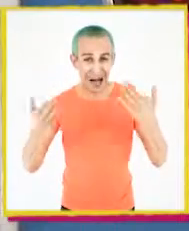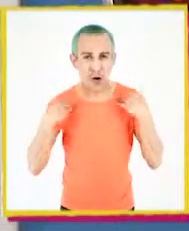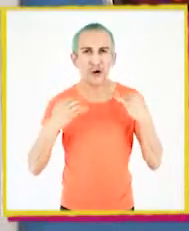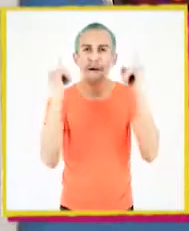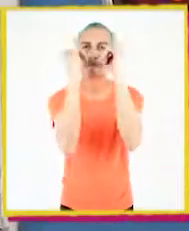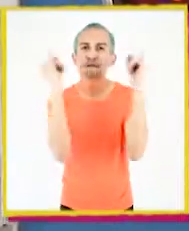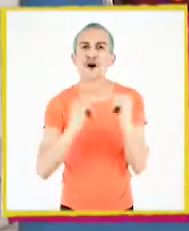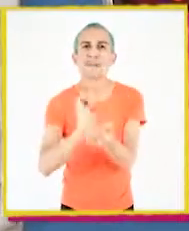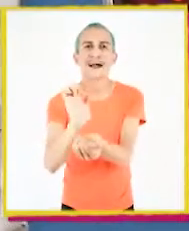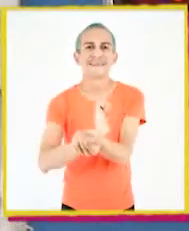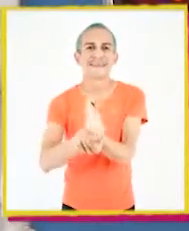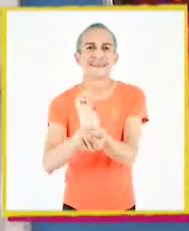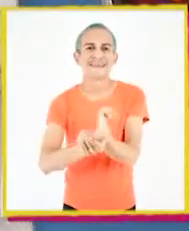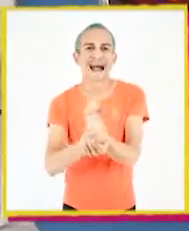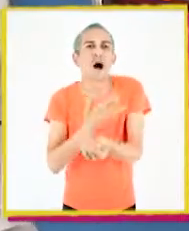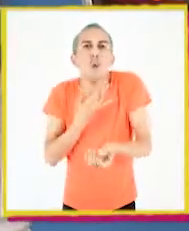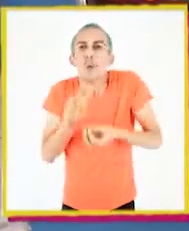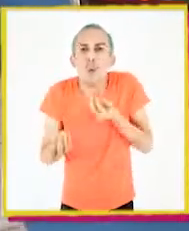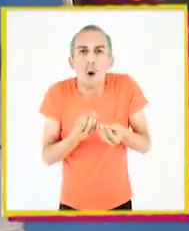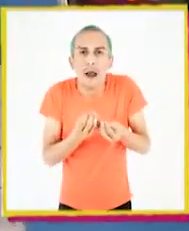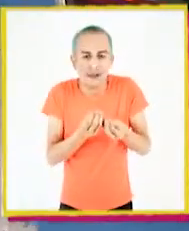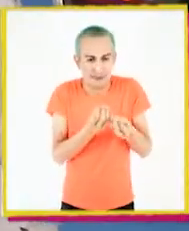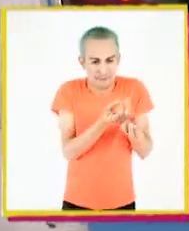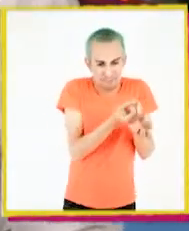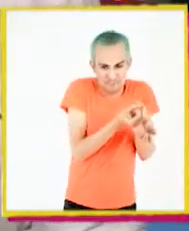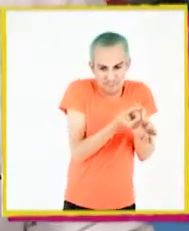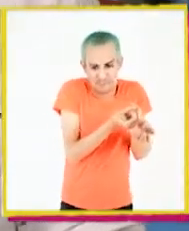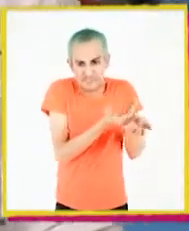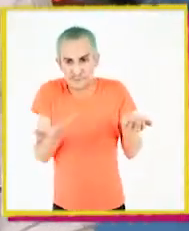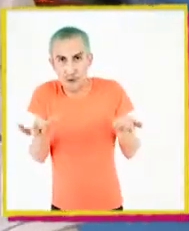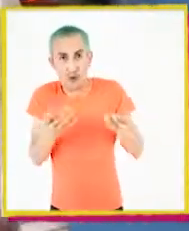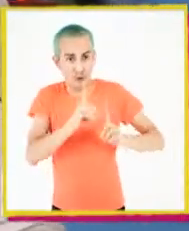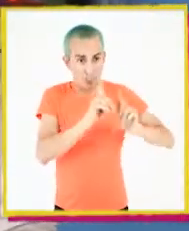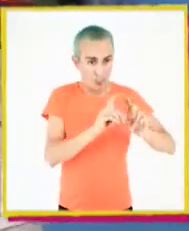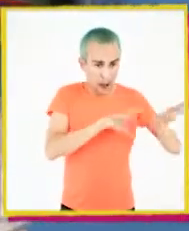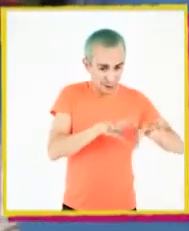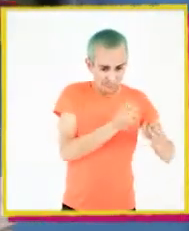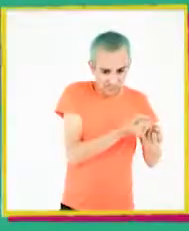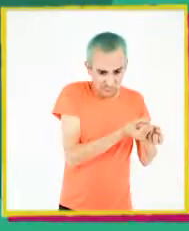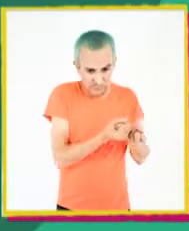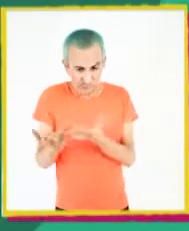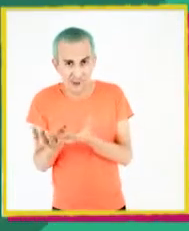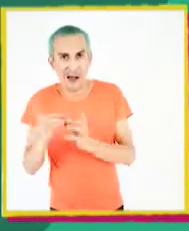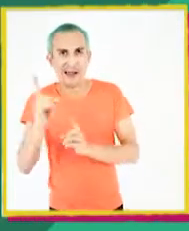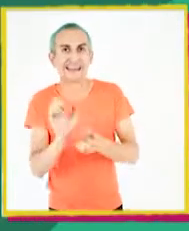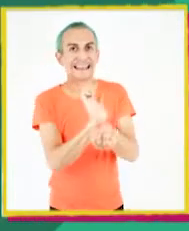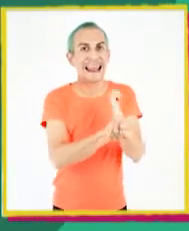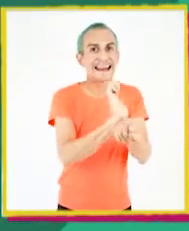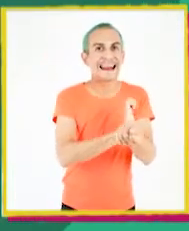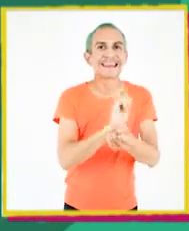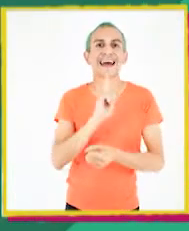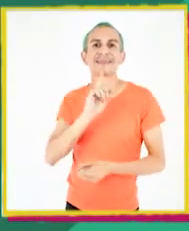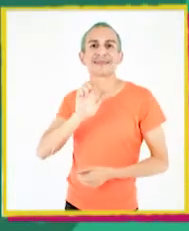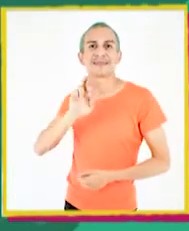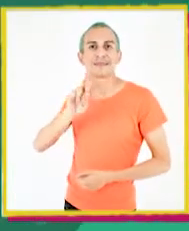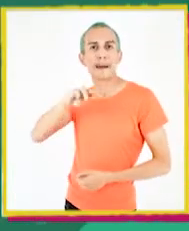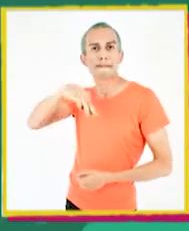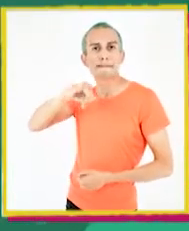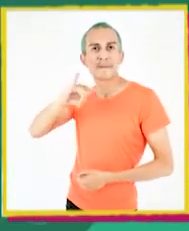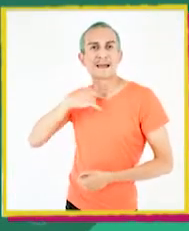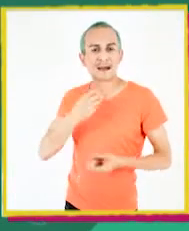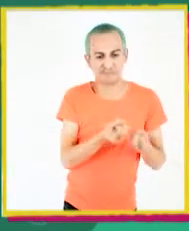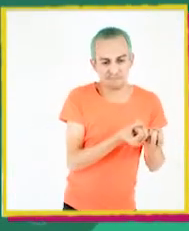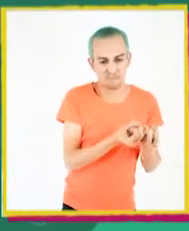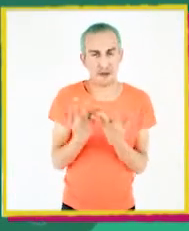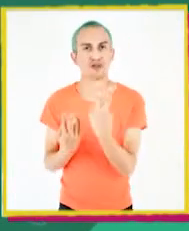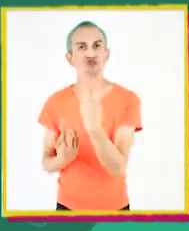un tipo de energía que tiene que ver con la transferencia de un cuerpo a otro. Por lo tanto, el calor es energía térmica que se